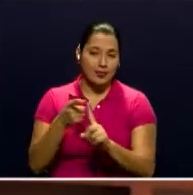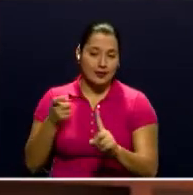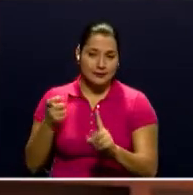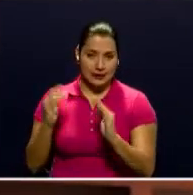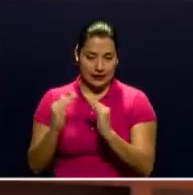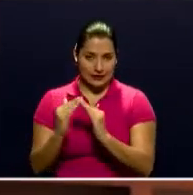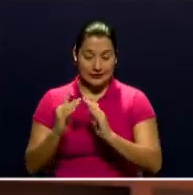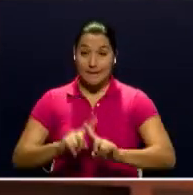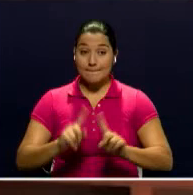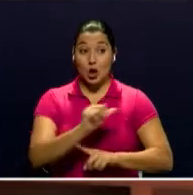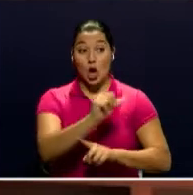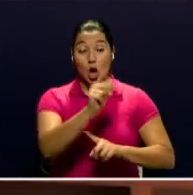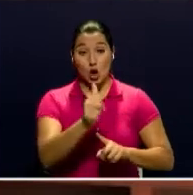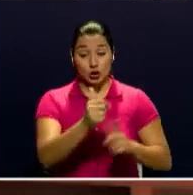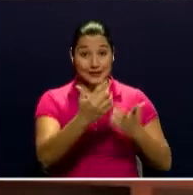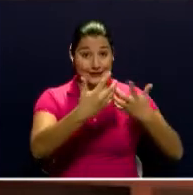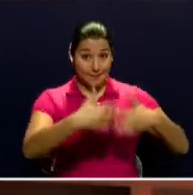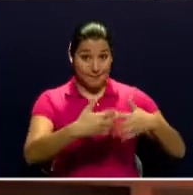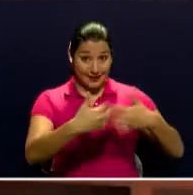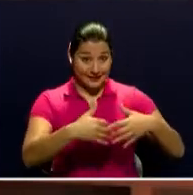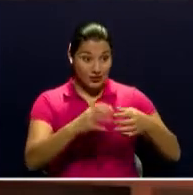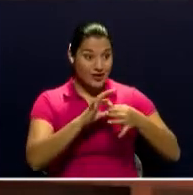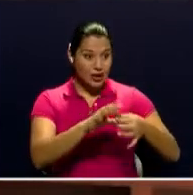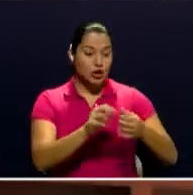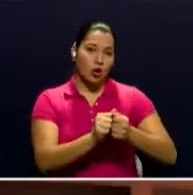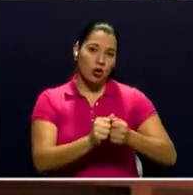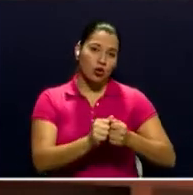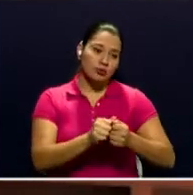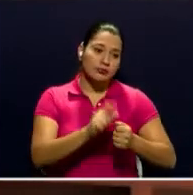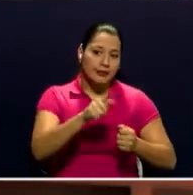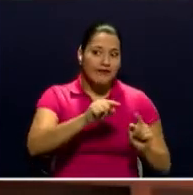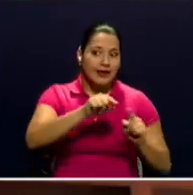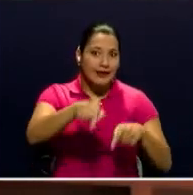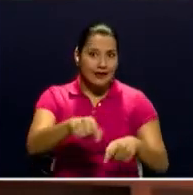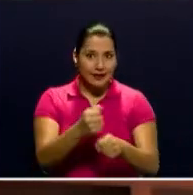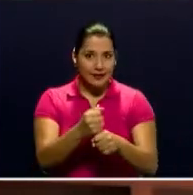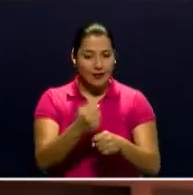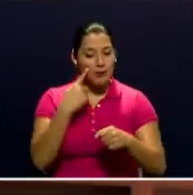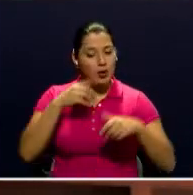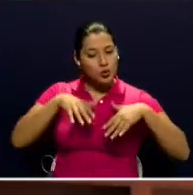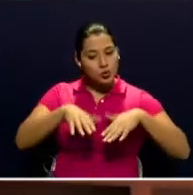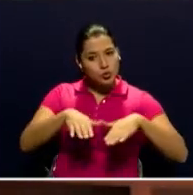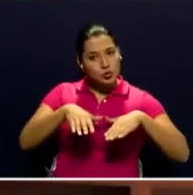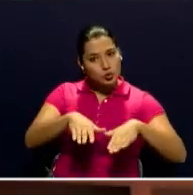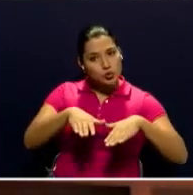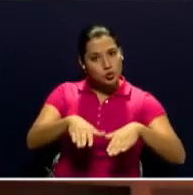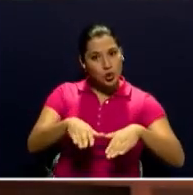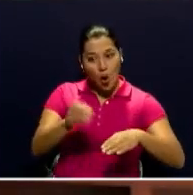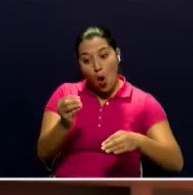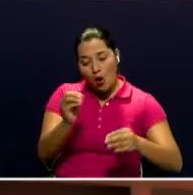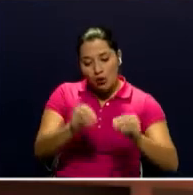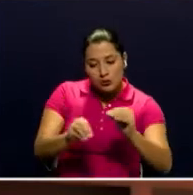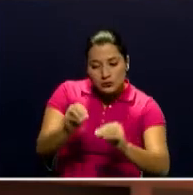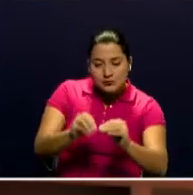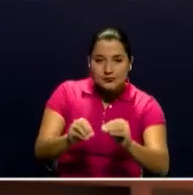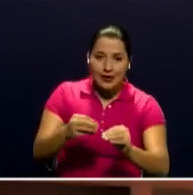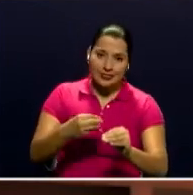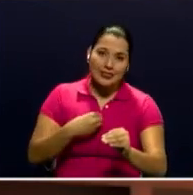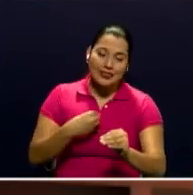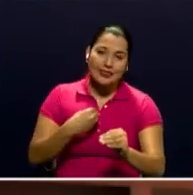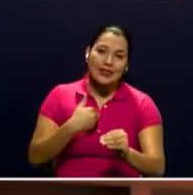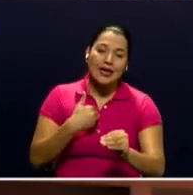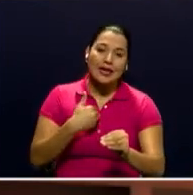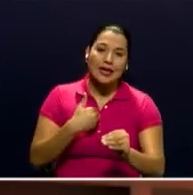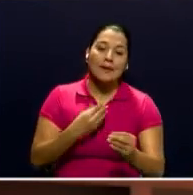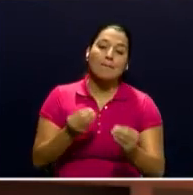otras empresas relacionadas a los sectores de manufactura y producción de bienes en general, pues tienen mayores problemas en sus cadenas de